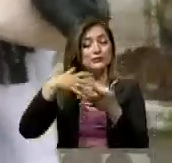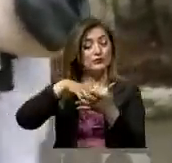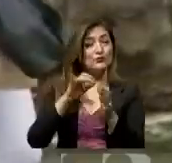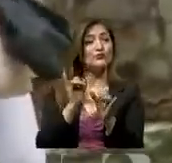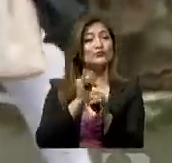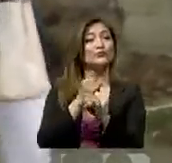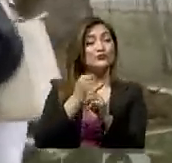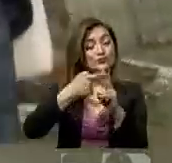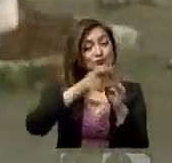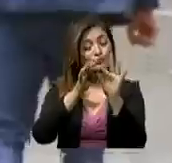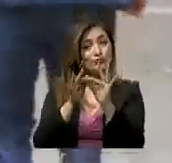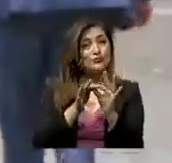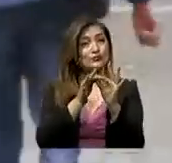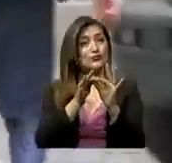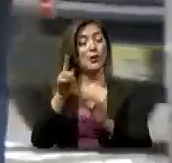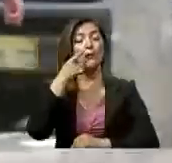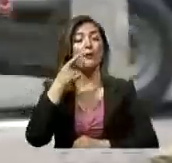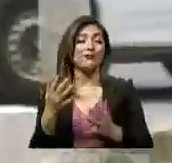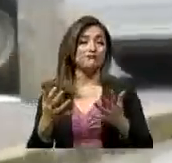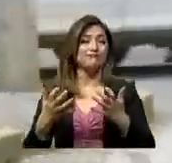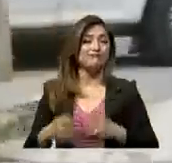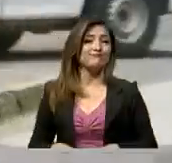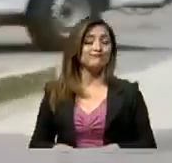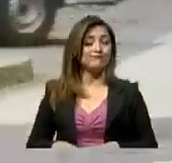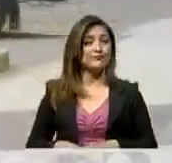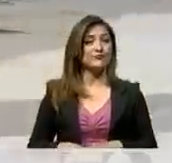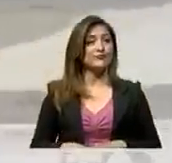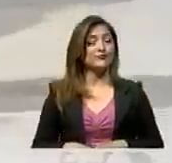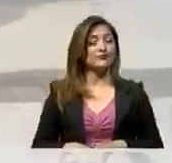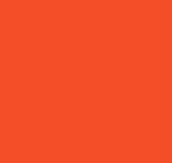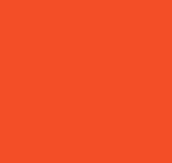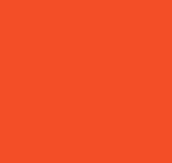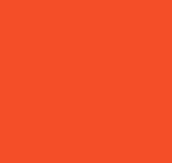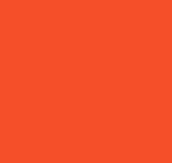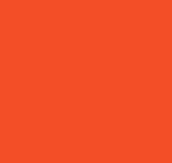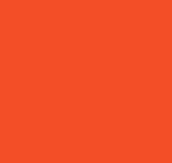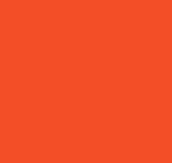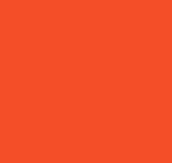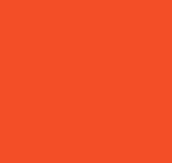ingeniería mecánica como hubiera querido su padre. Alberto Luna, 24 horas.